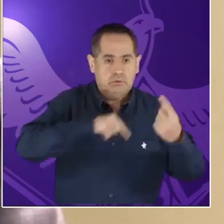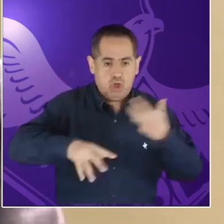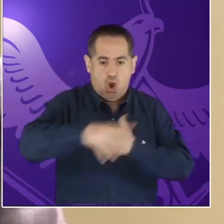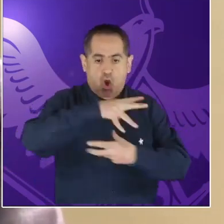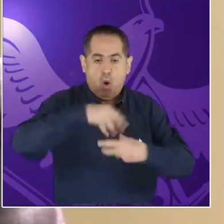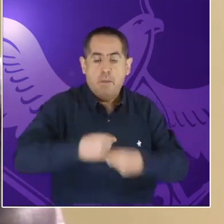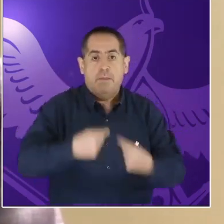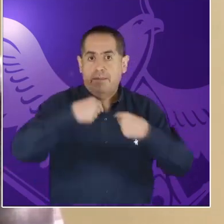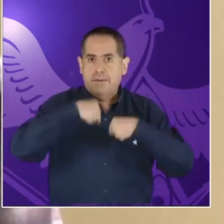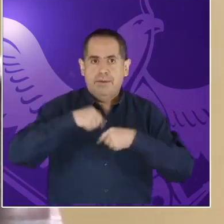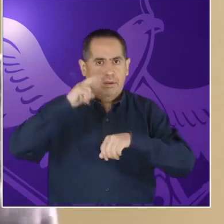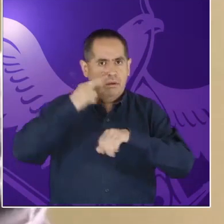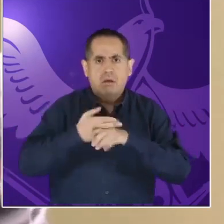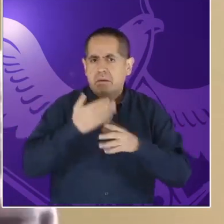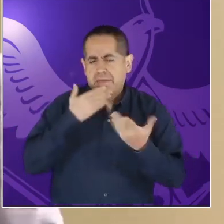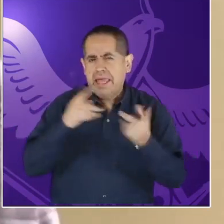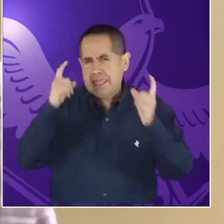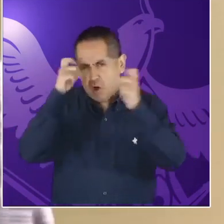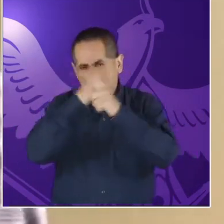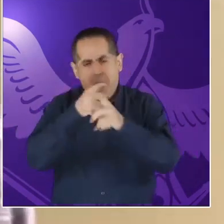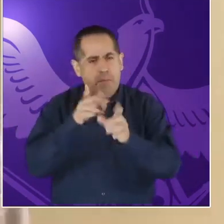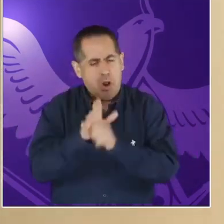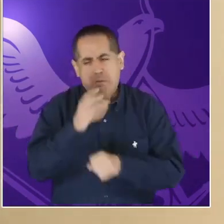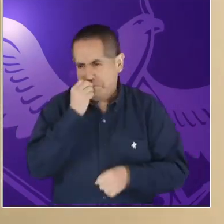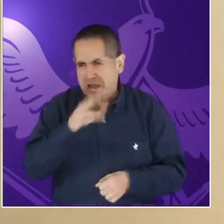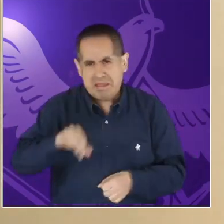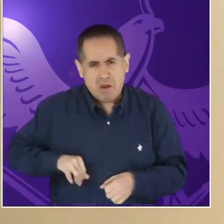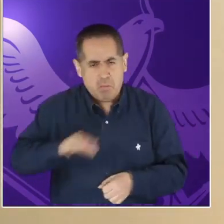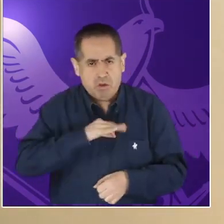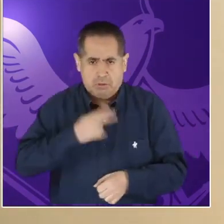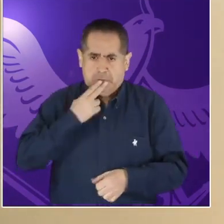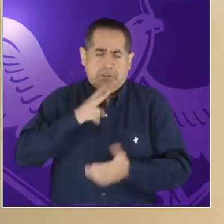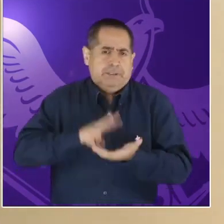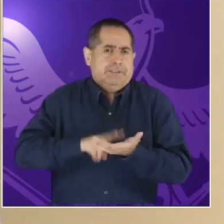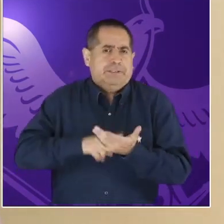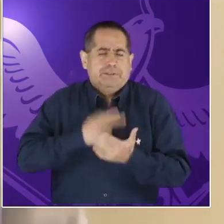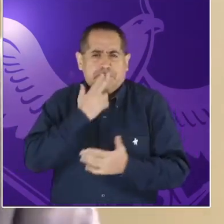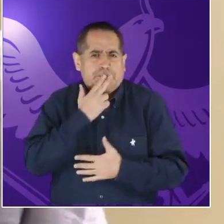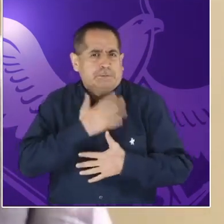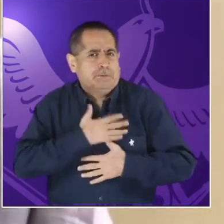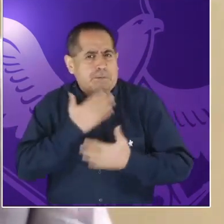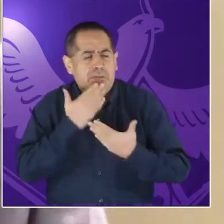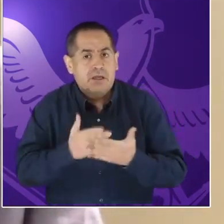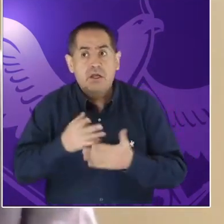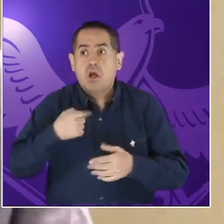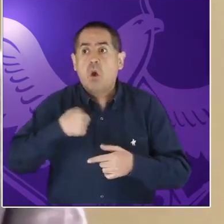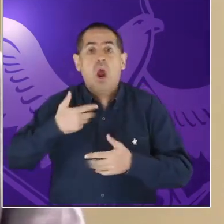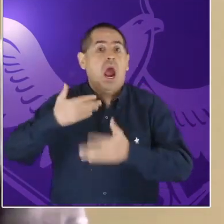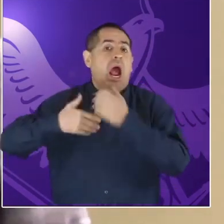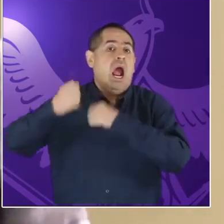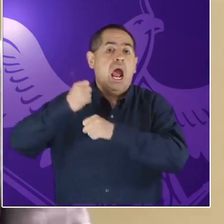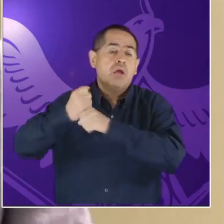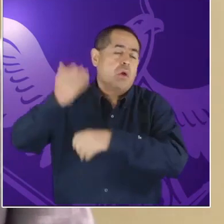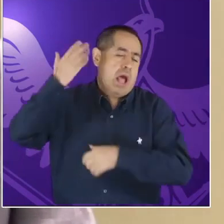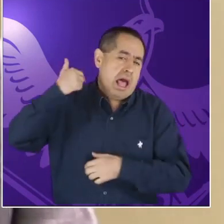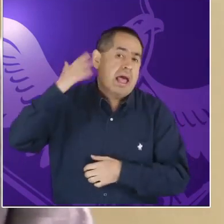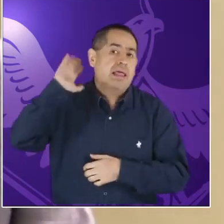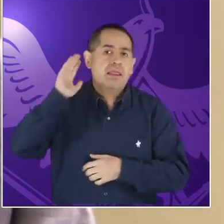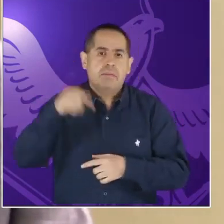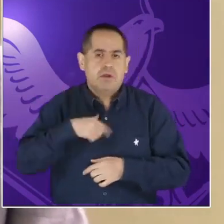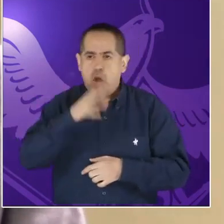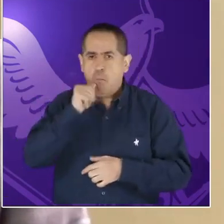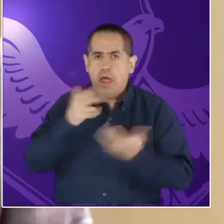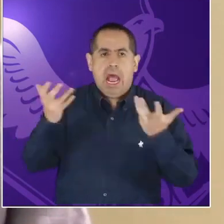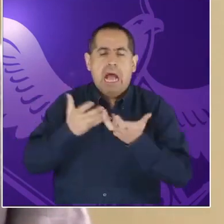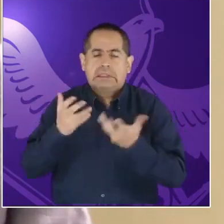trabajo, la crianza y la administración de la casa. Está complicado, pero está interesante. Y lo valoro, porque pues, yo hace años,